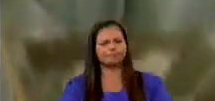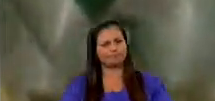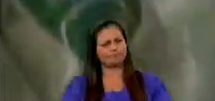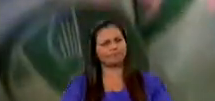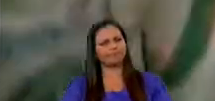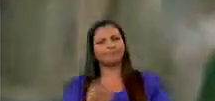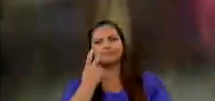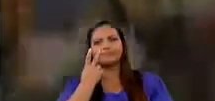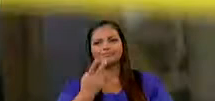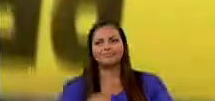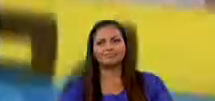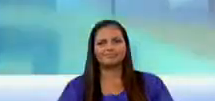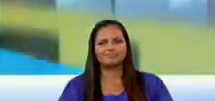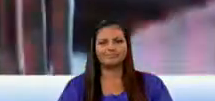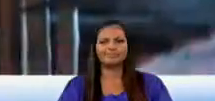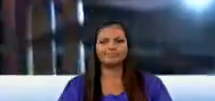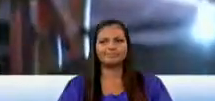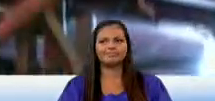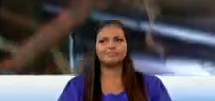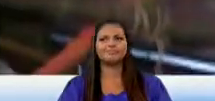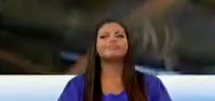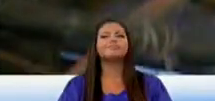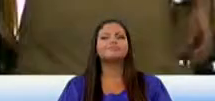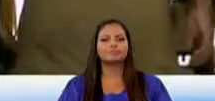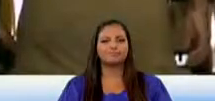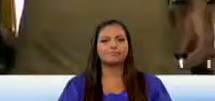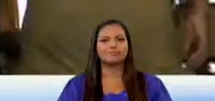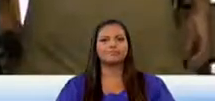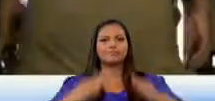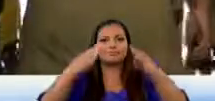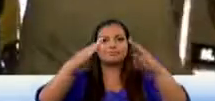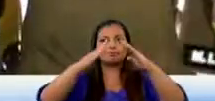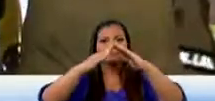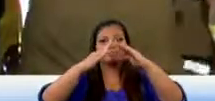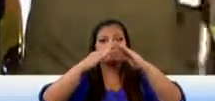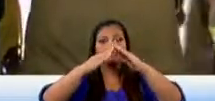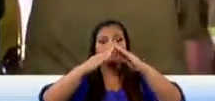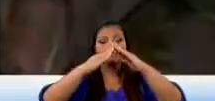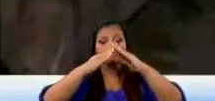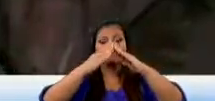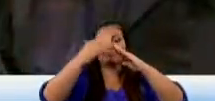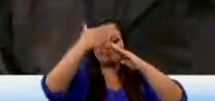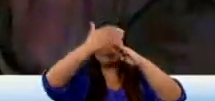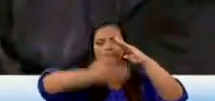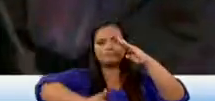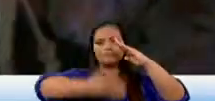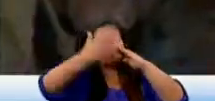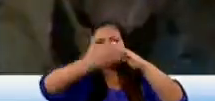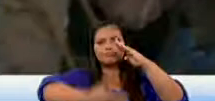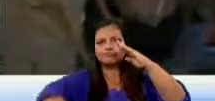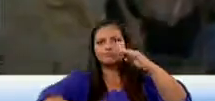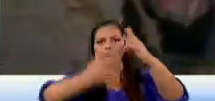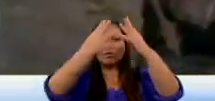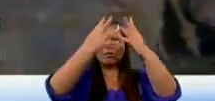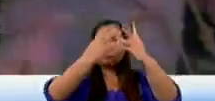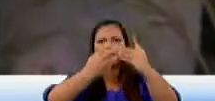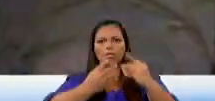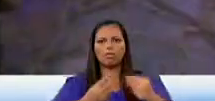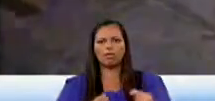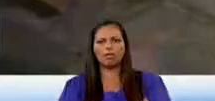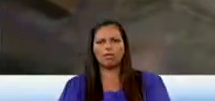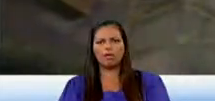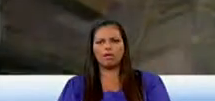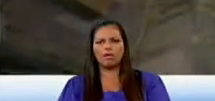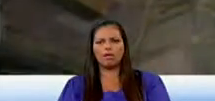La fachada de este inmueble empezó a derrumbarse ante la mirada atónita de los ocupantes. Pensaron lo peor en ese momento,